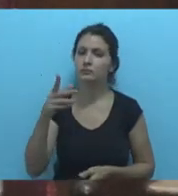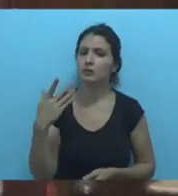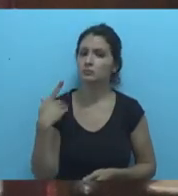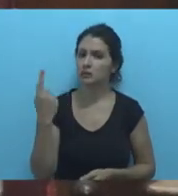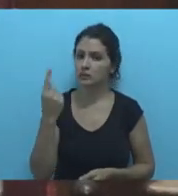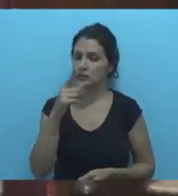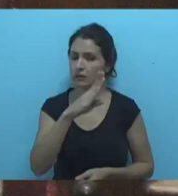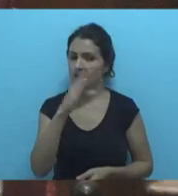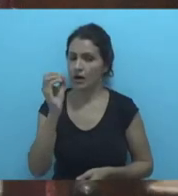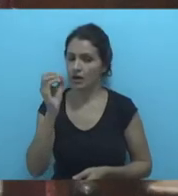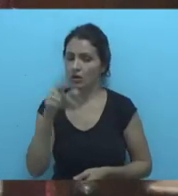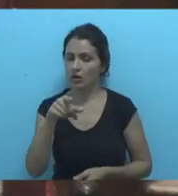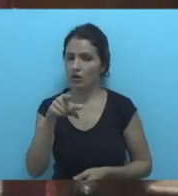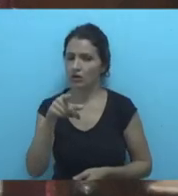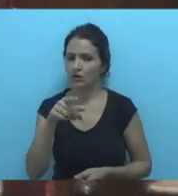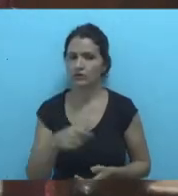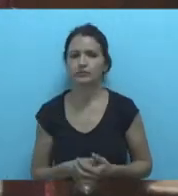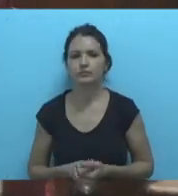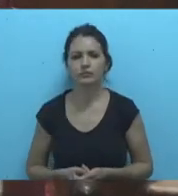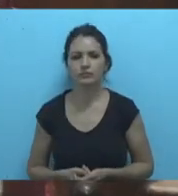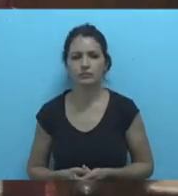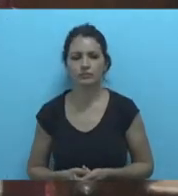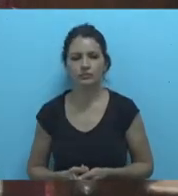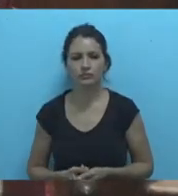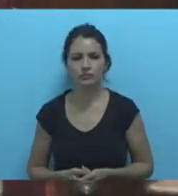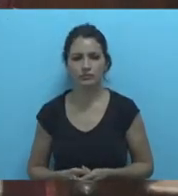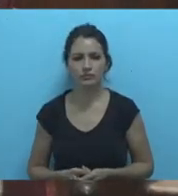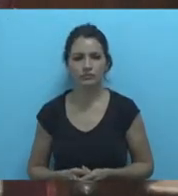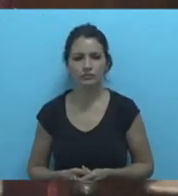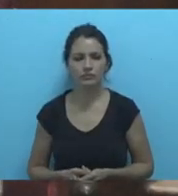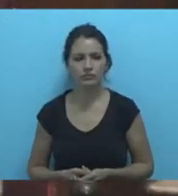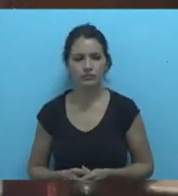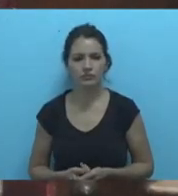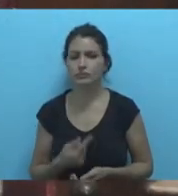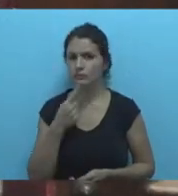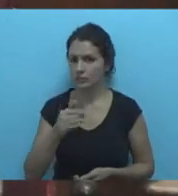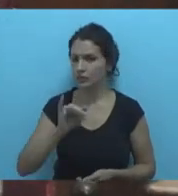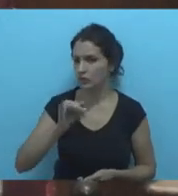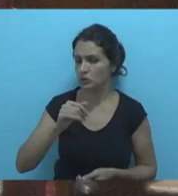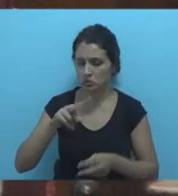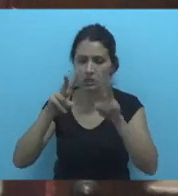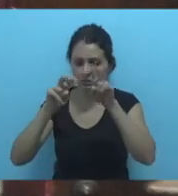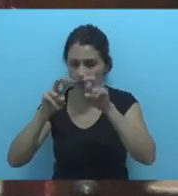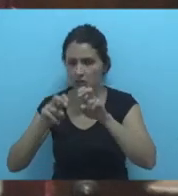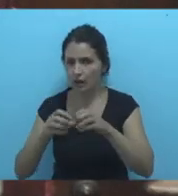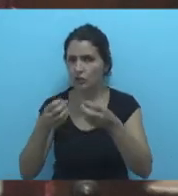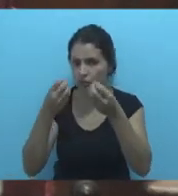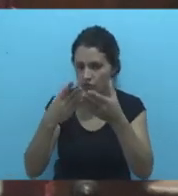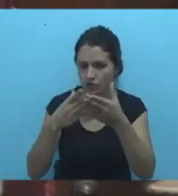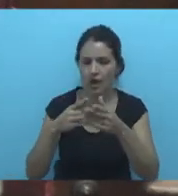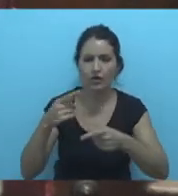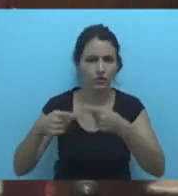que efectivamente en el fuero penal, tanto a nivel nacional como a nivel provincial, se estaban llevando adelante todas las causas, estaba el director de